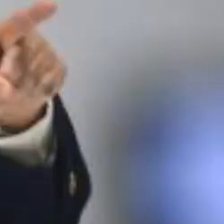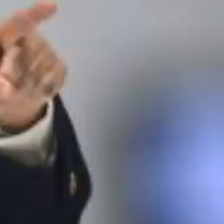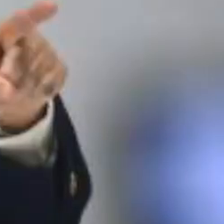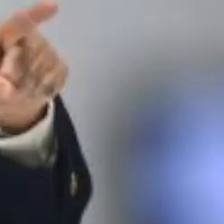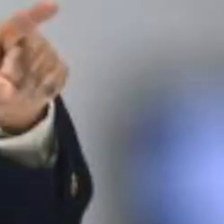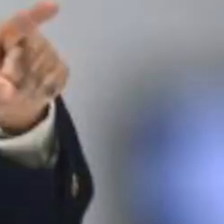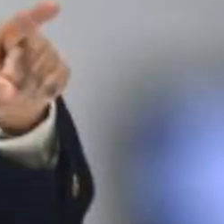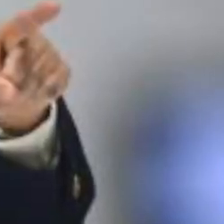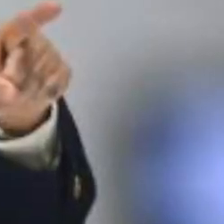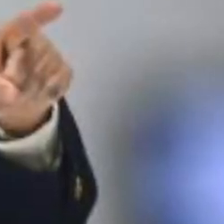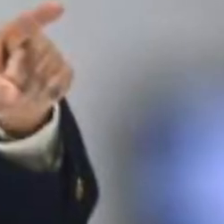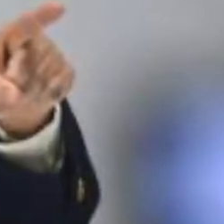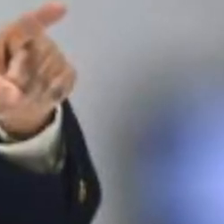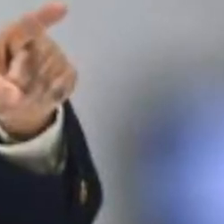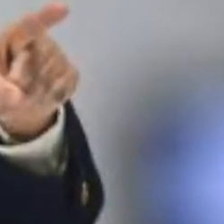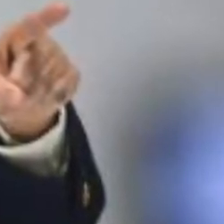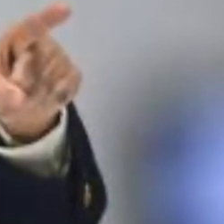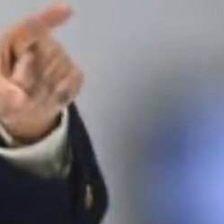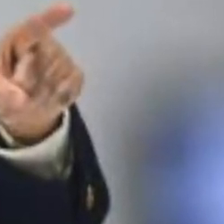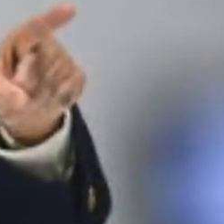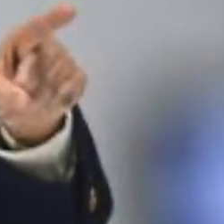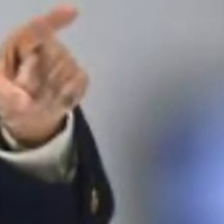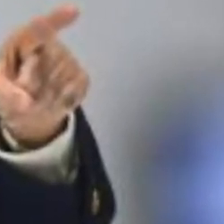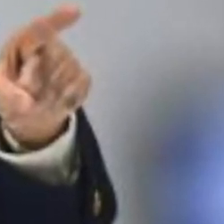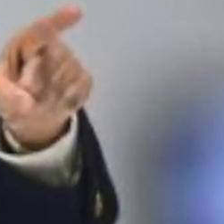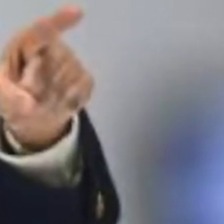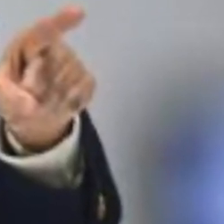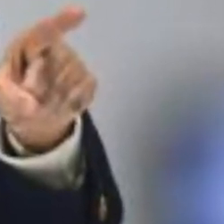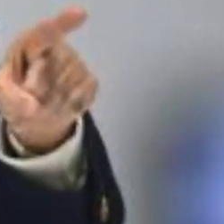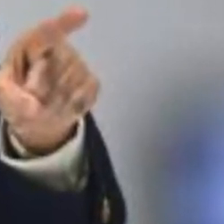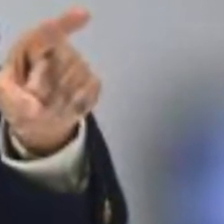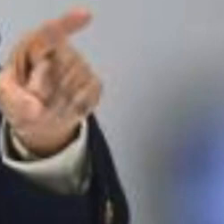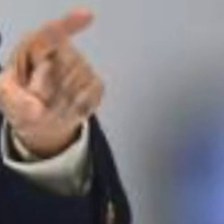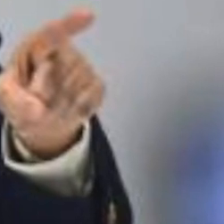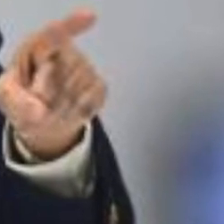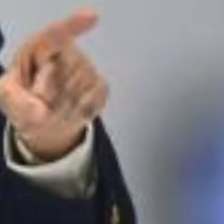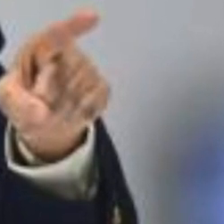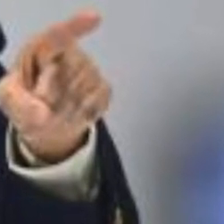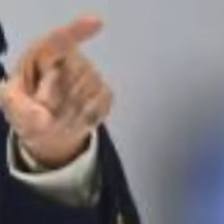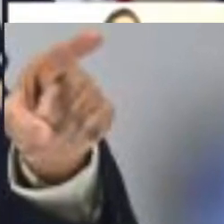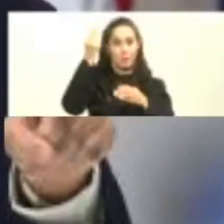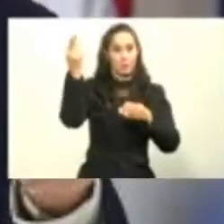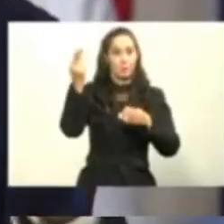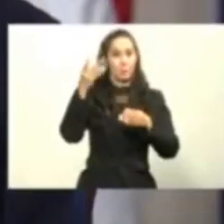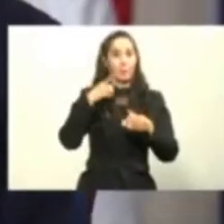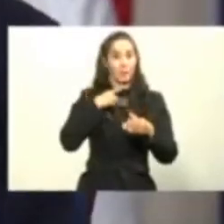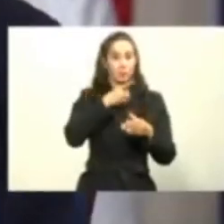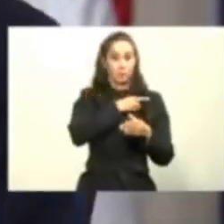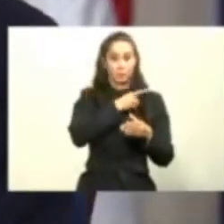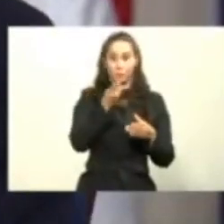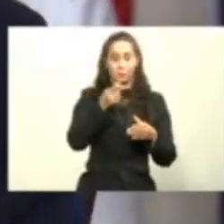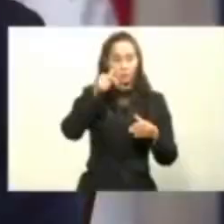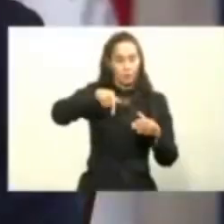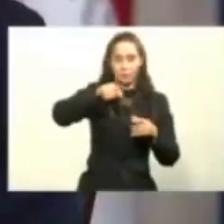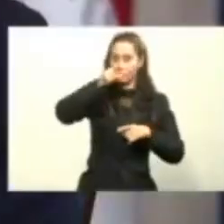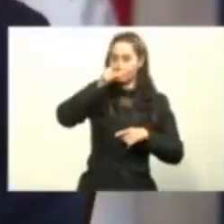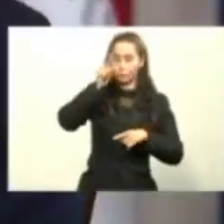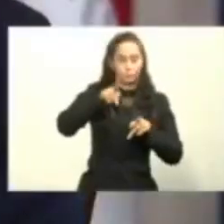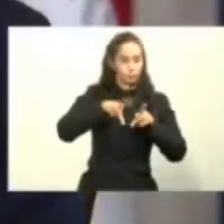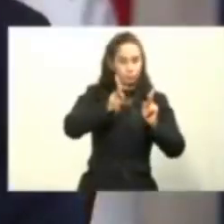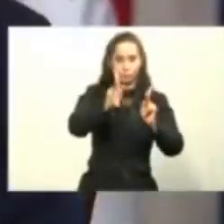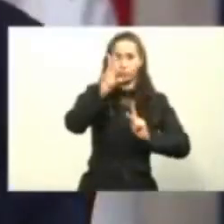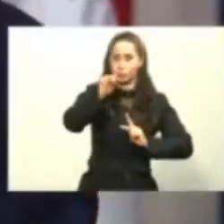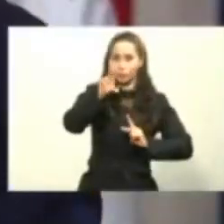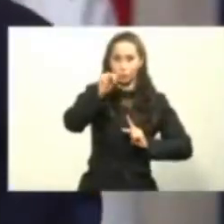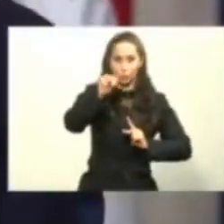Bueno mi gente y con un tono enérgico y con varios golpes en la mesa el presidente Luis Abinader dijo que en